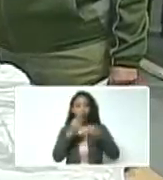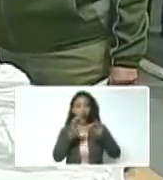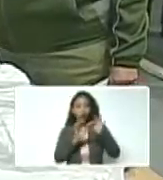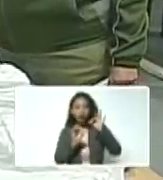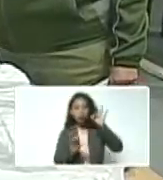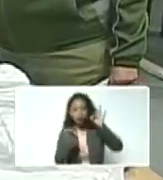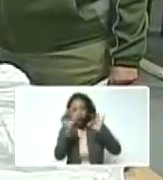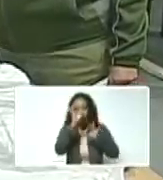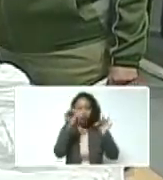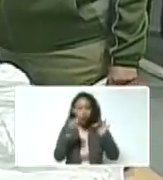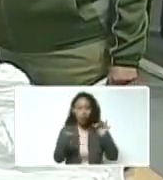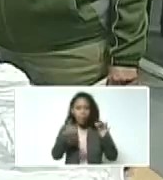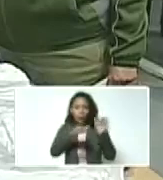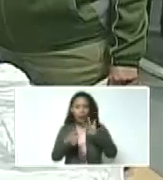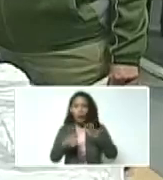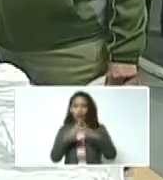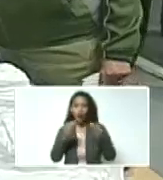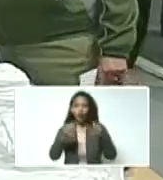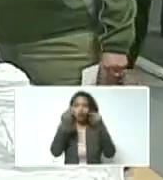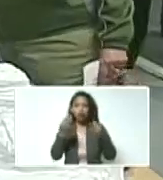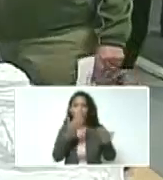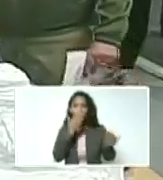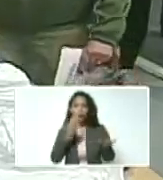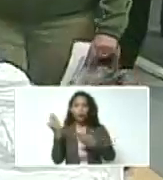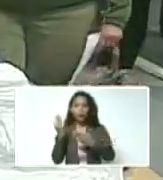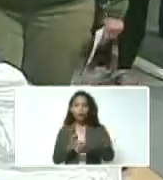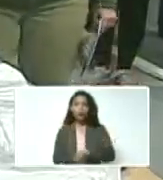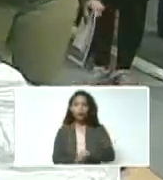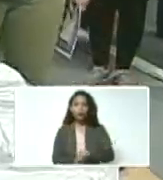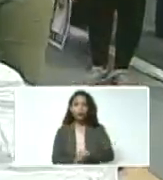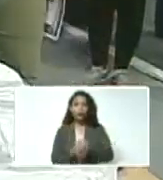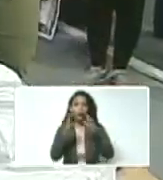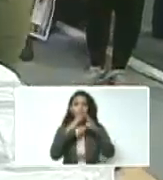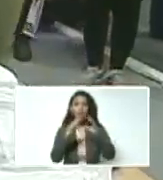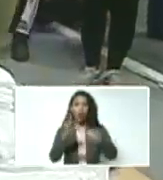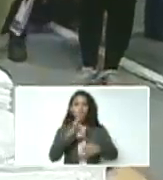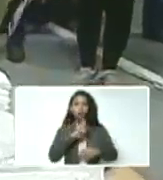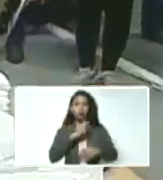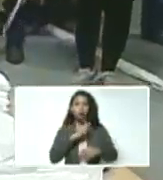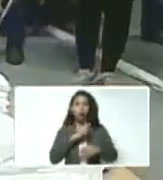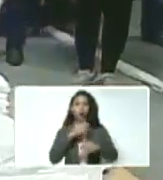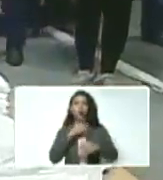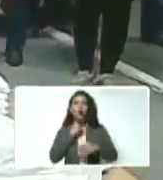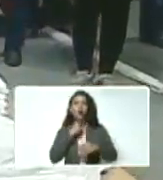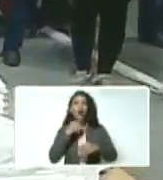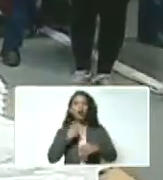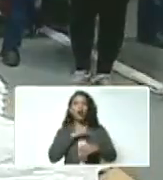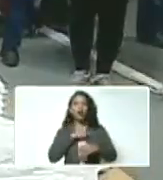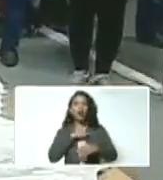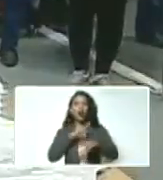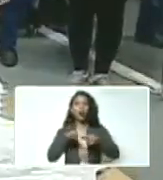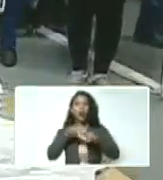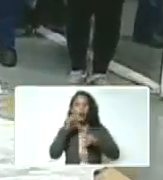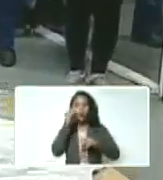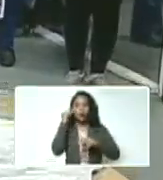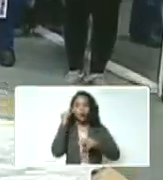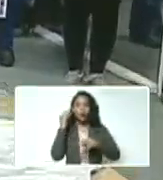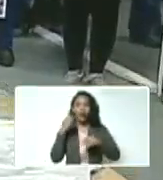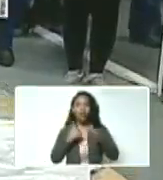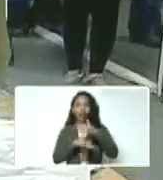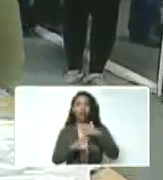y empaquetamos para que todo salga de calidad. Muy bien, todo de calidad, como le gustan a nuestros niños y a nuestras niñas que